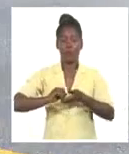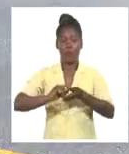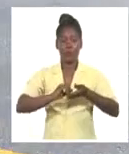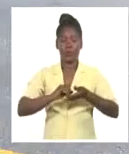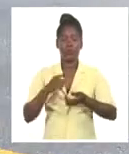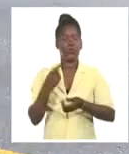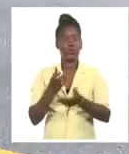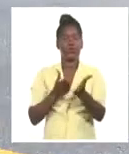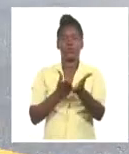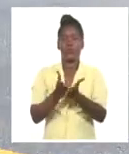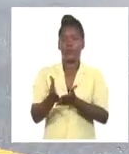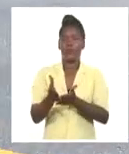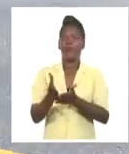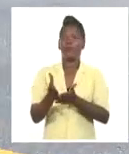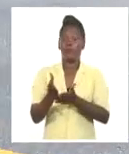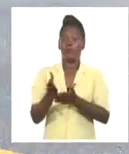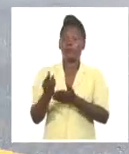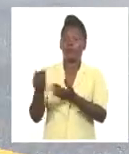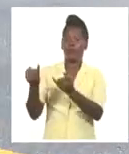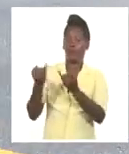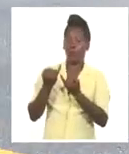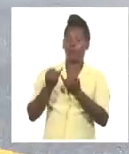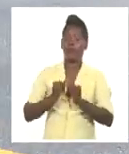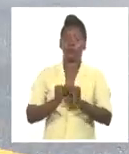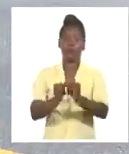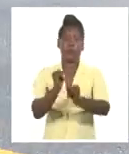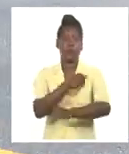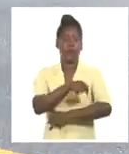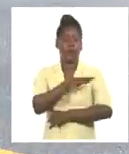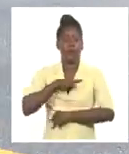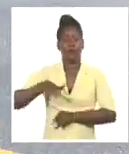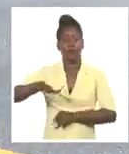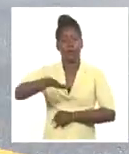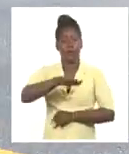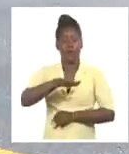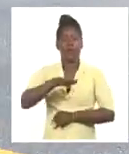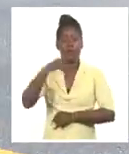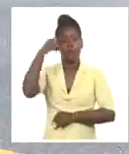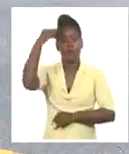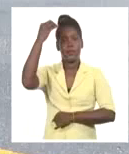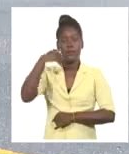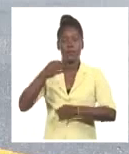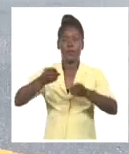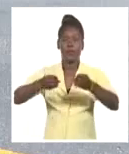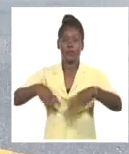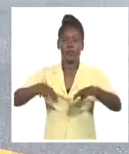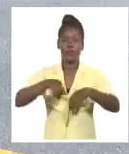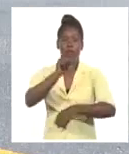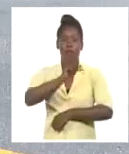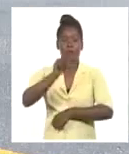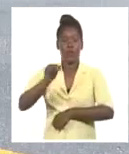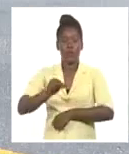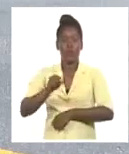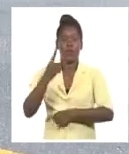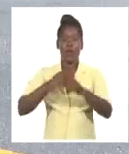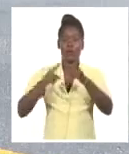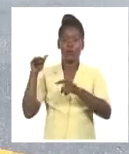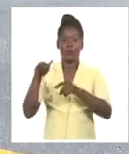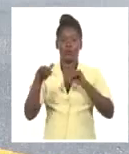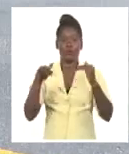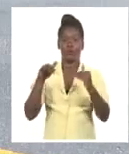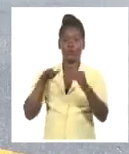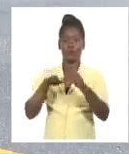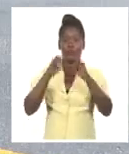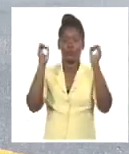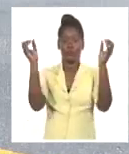Nosotros seguiremos llevándole todo lo que acontezca desde aquí, desde el Hospital Calixto García, a nuestra teleaudiencia. Por el momento